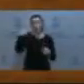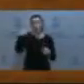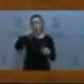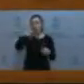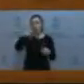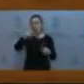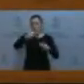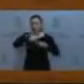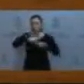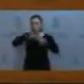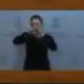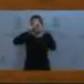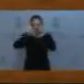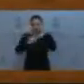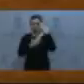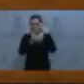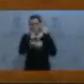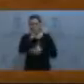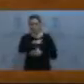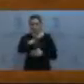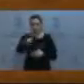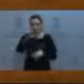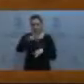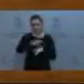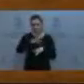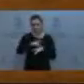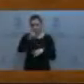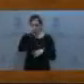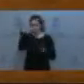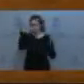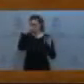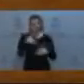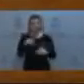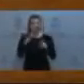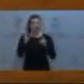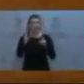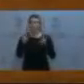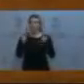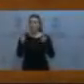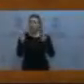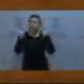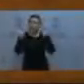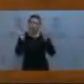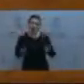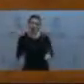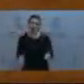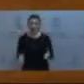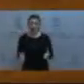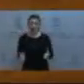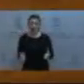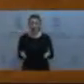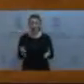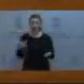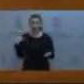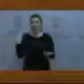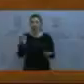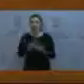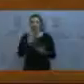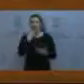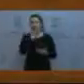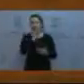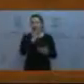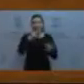un hospital de día para enfermos mentales. En educación estamos exactamente igual. Hasta los 3 años, el ciclo de